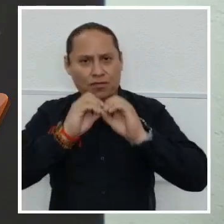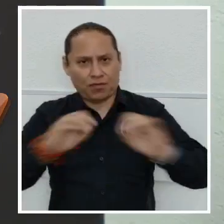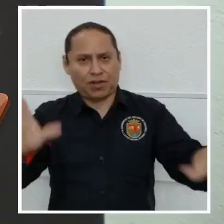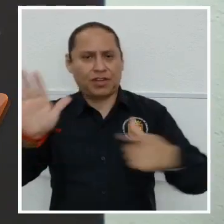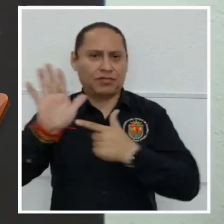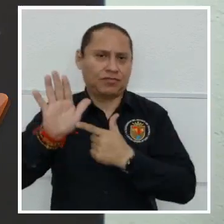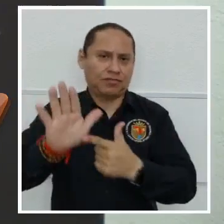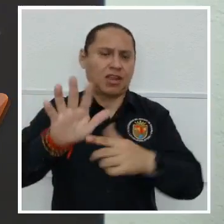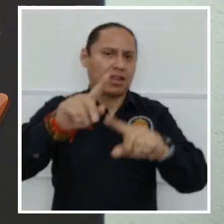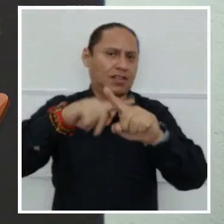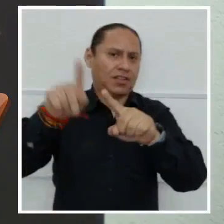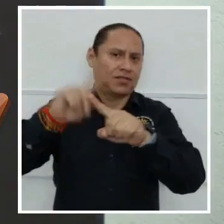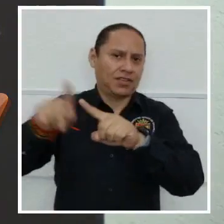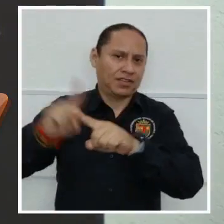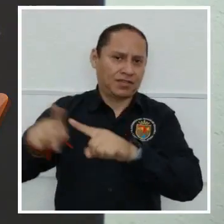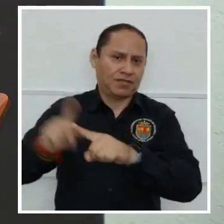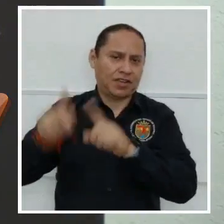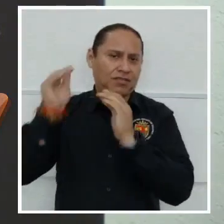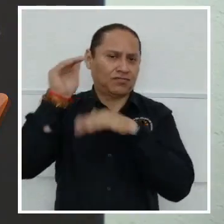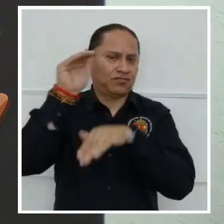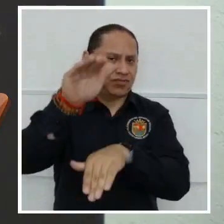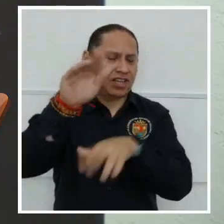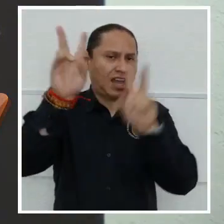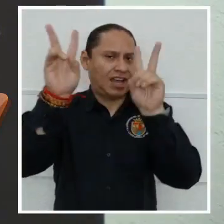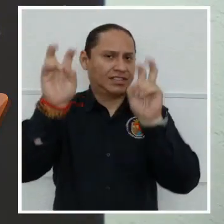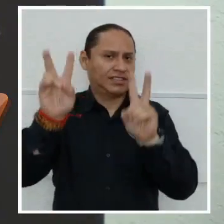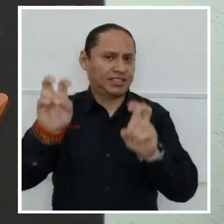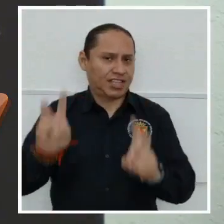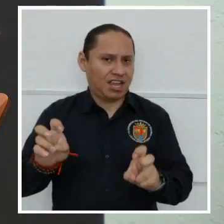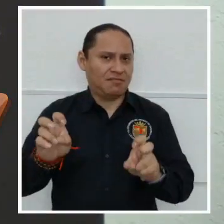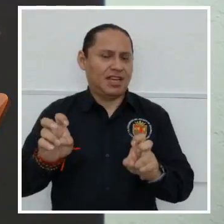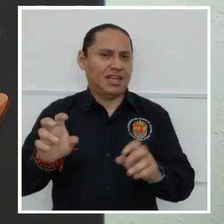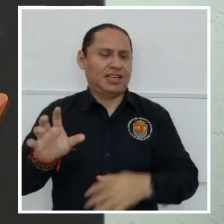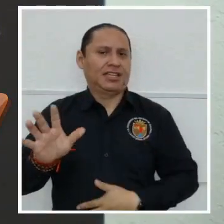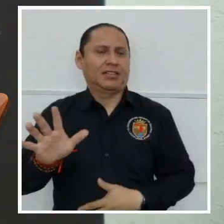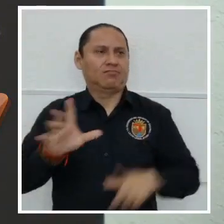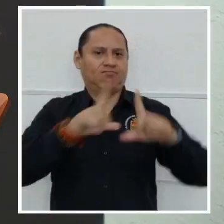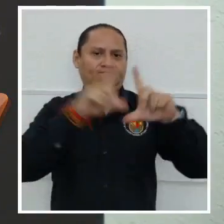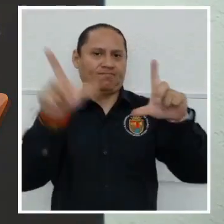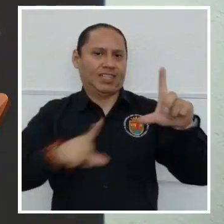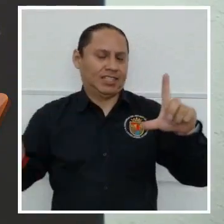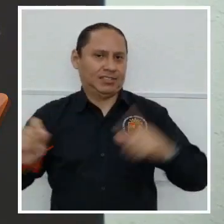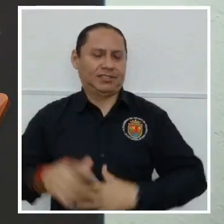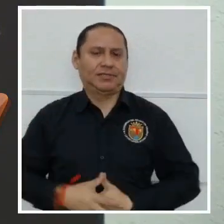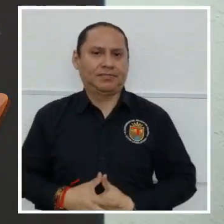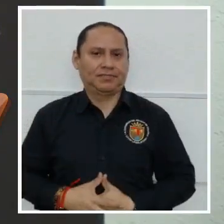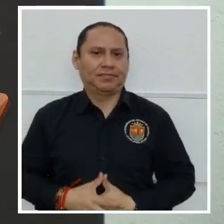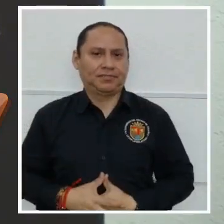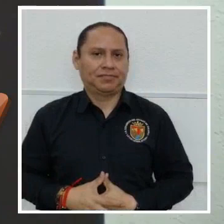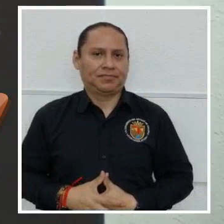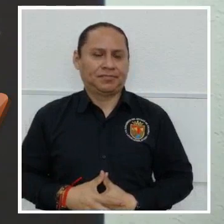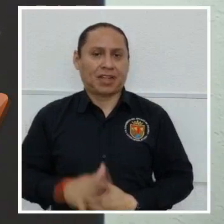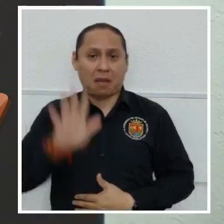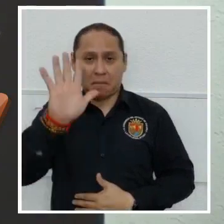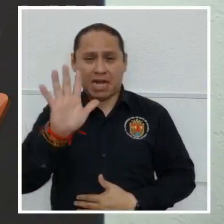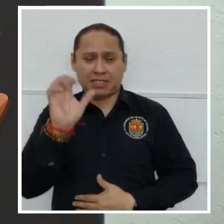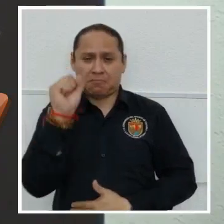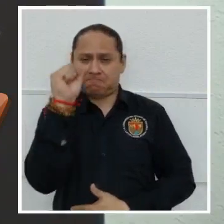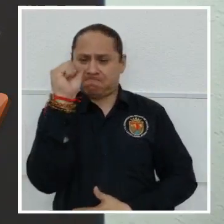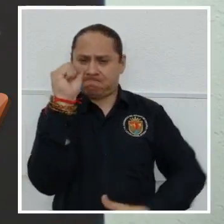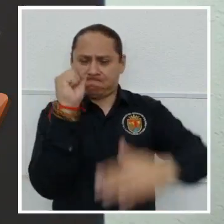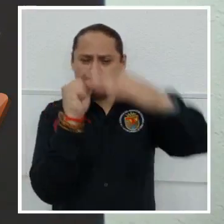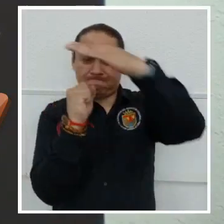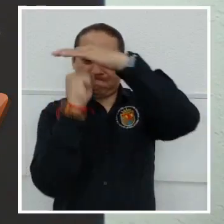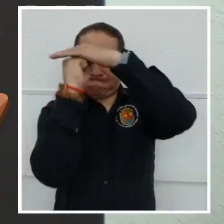estudios diversos sobre este tema de seguridad nacional es un Pilar de la polía